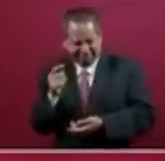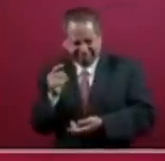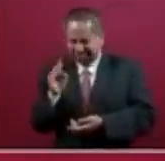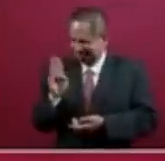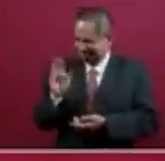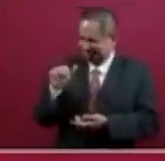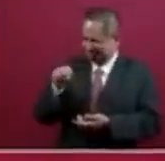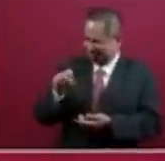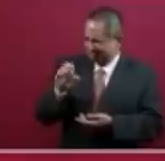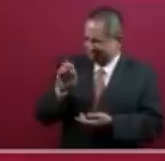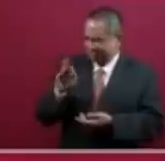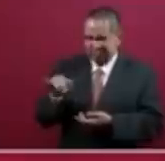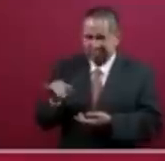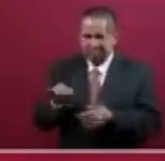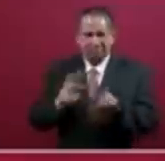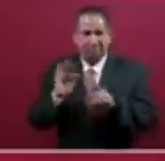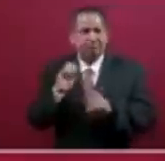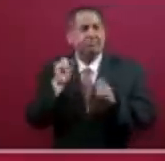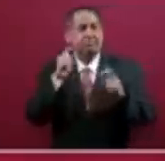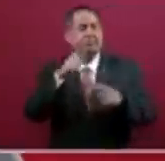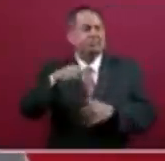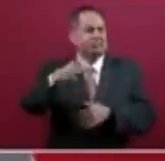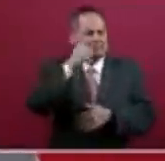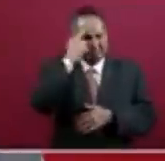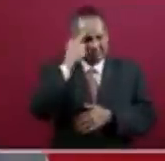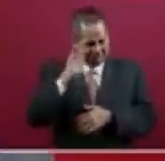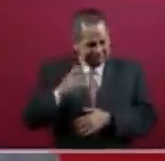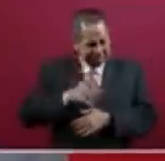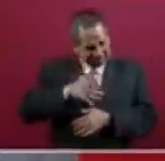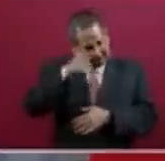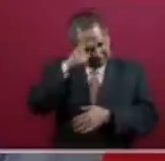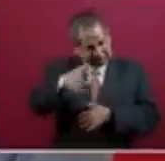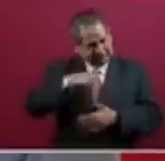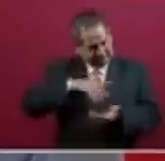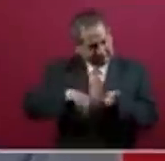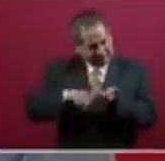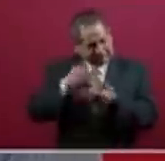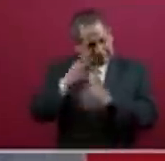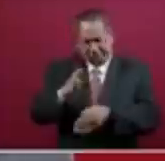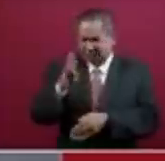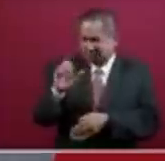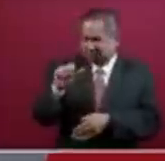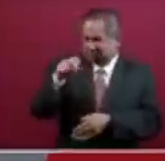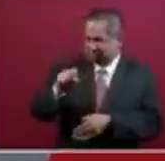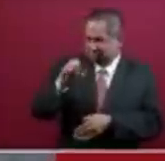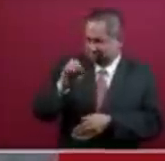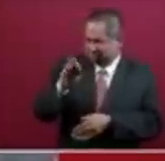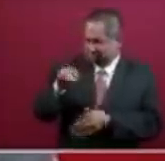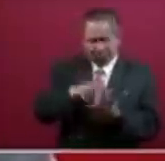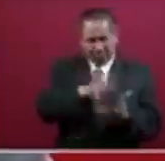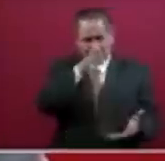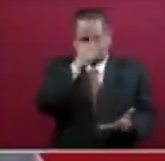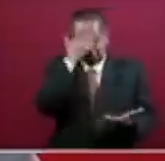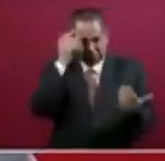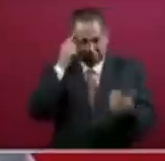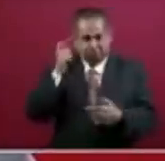Yo creo que los que nos están escuchando no sabían que existía, o la mayoría.